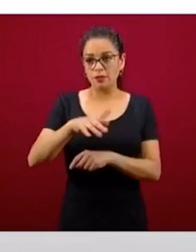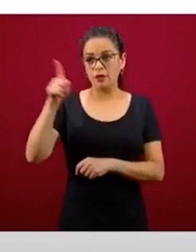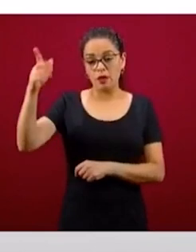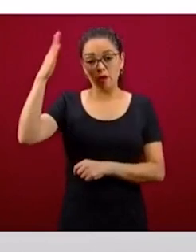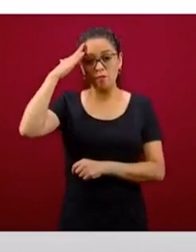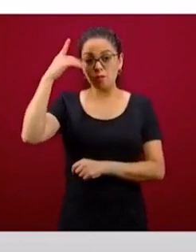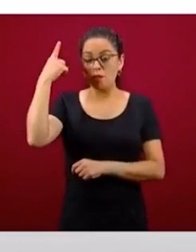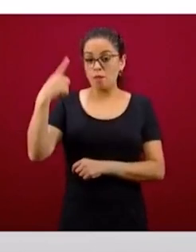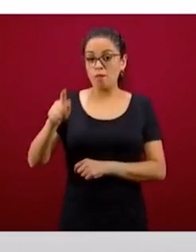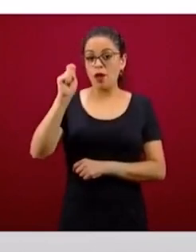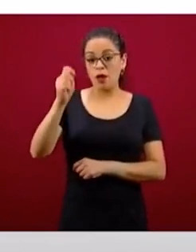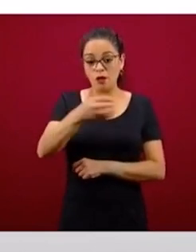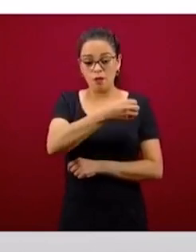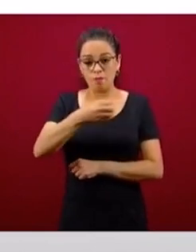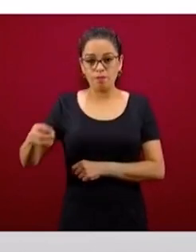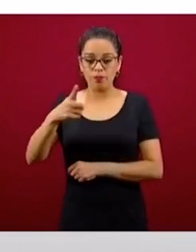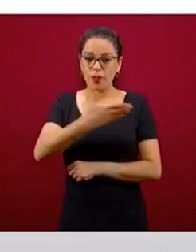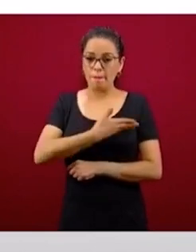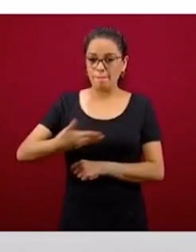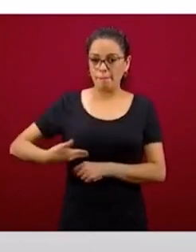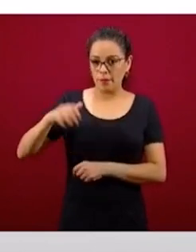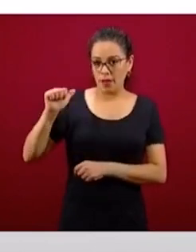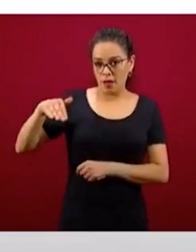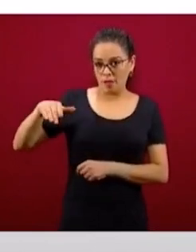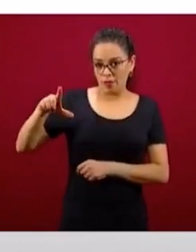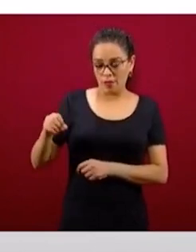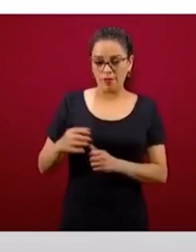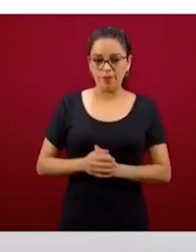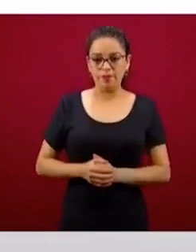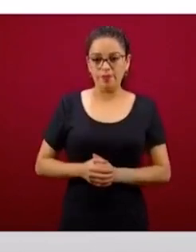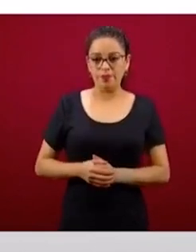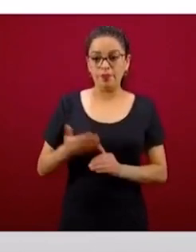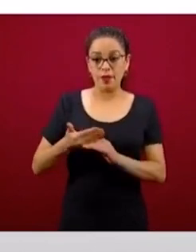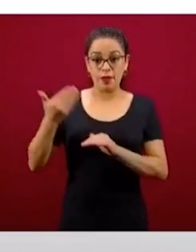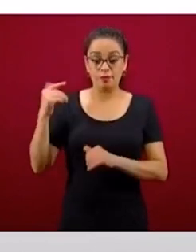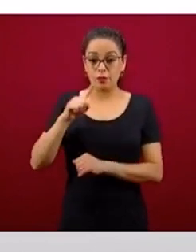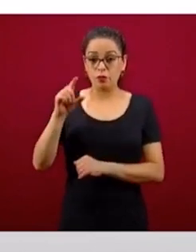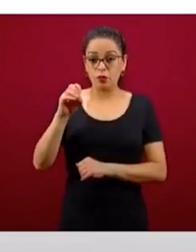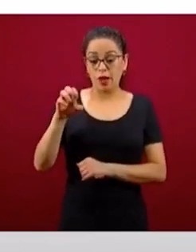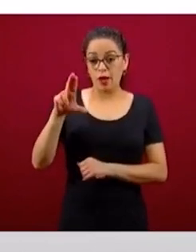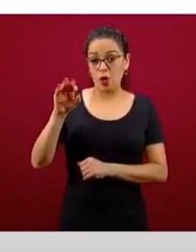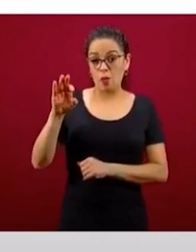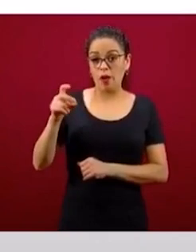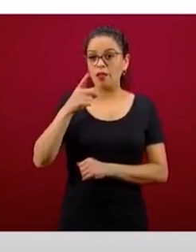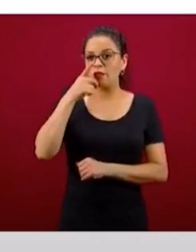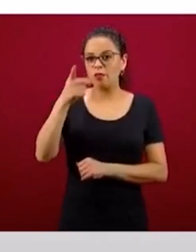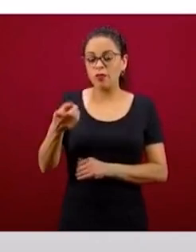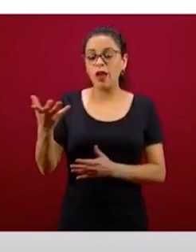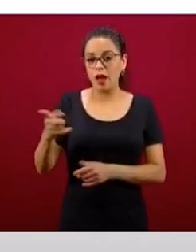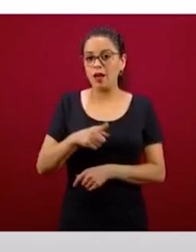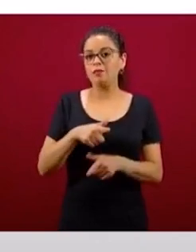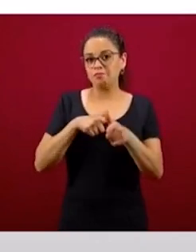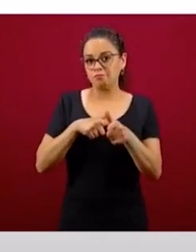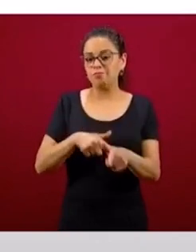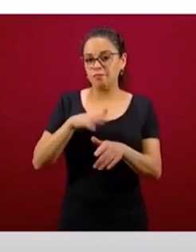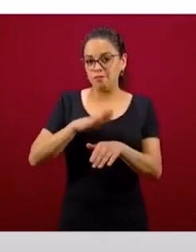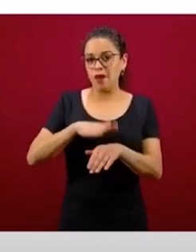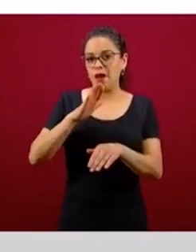república el dato que mencionaba hace rato el maestro fue robredo es muy buen dato va a seguir incrementándose